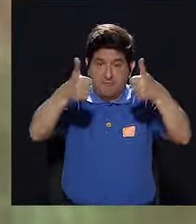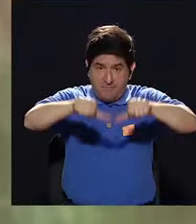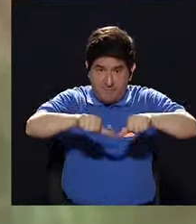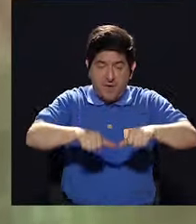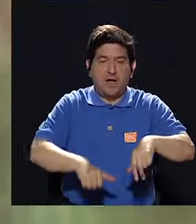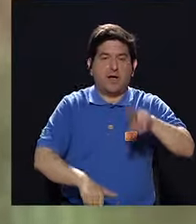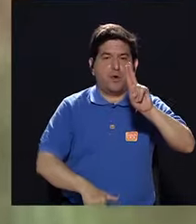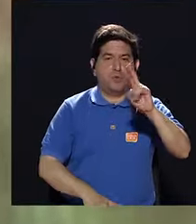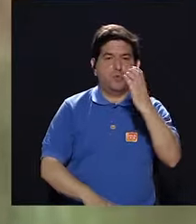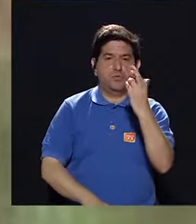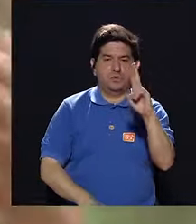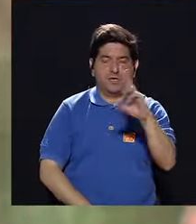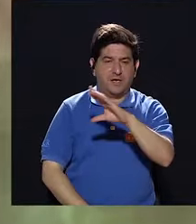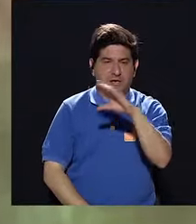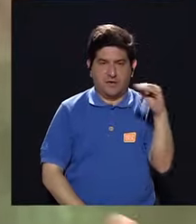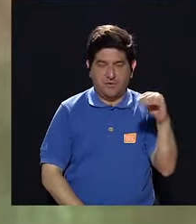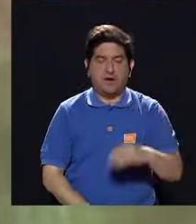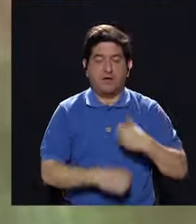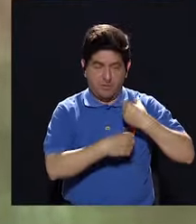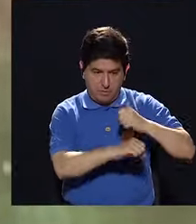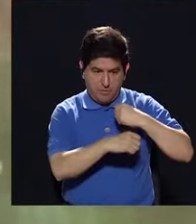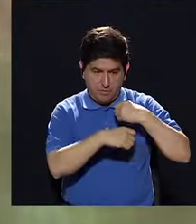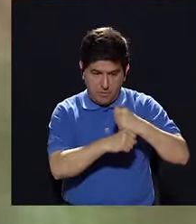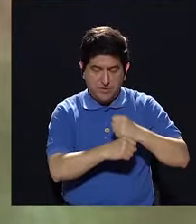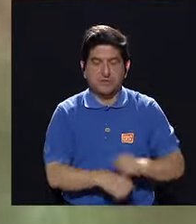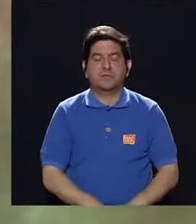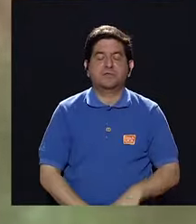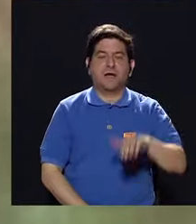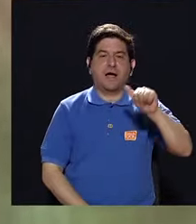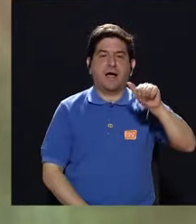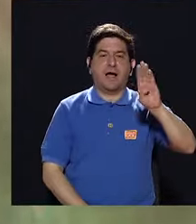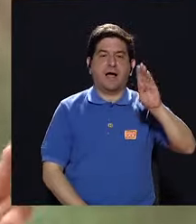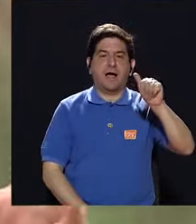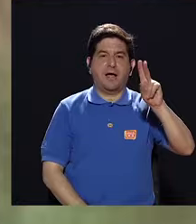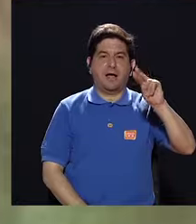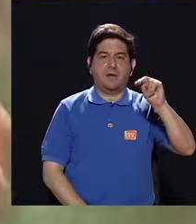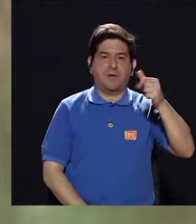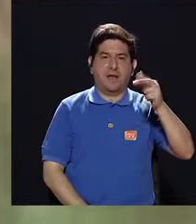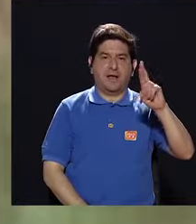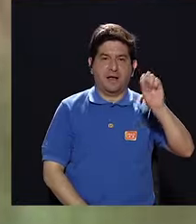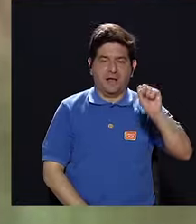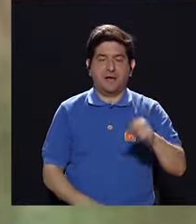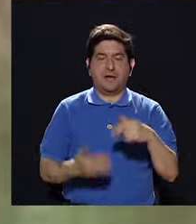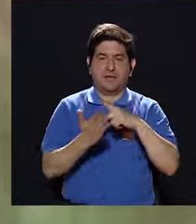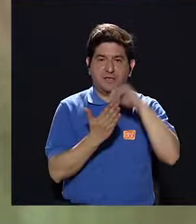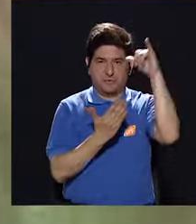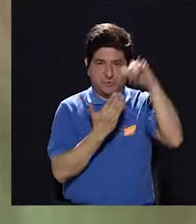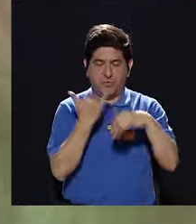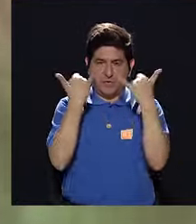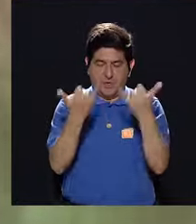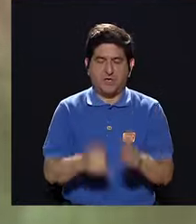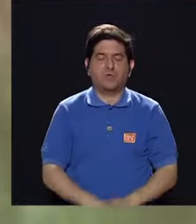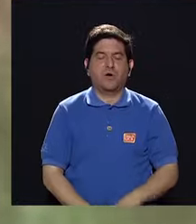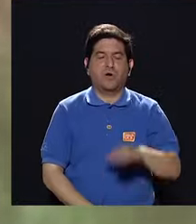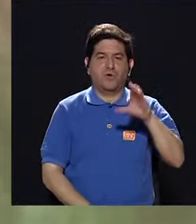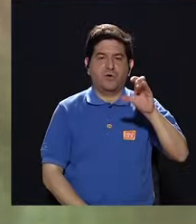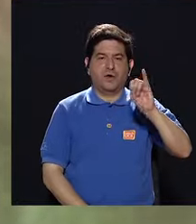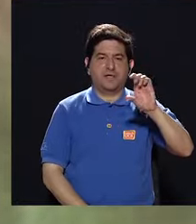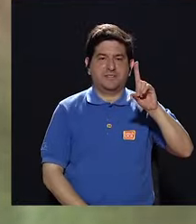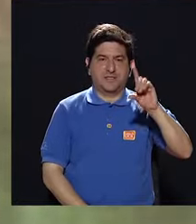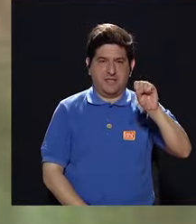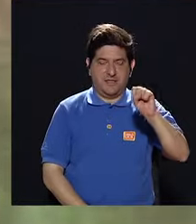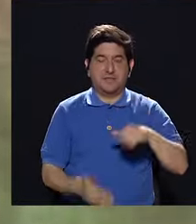el convenio de la Universidad de Costa Rica con la Municipalidad de Avangares, el proyecto pasa al